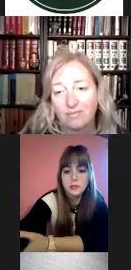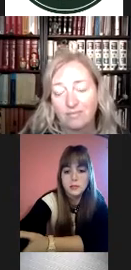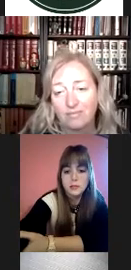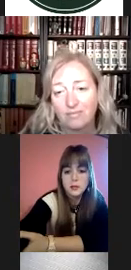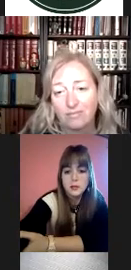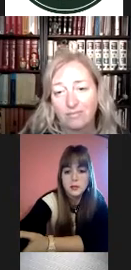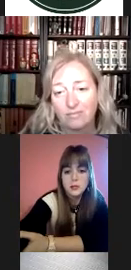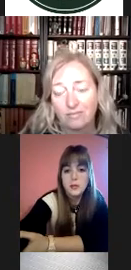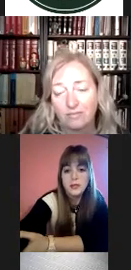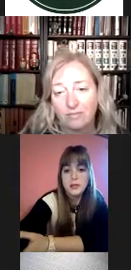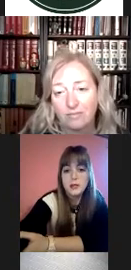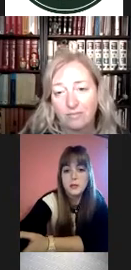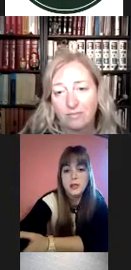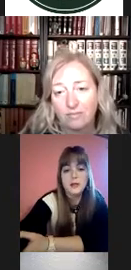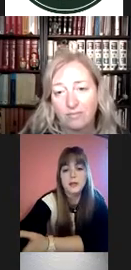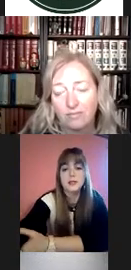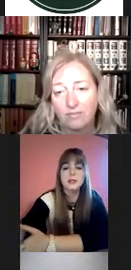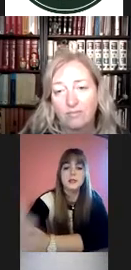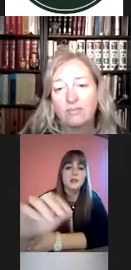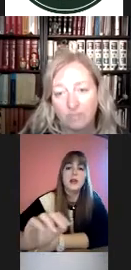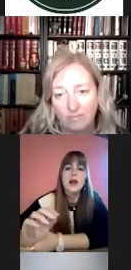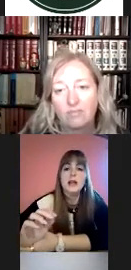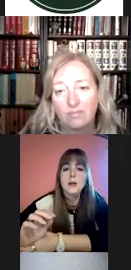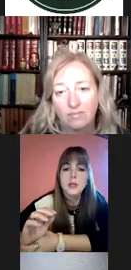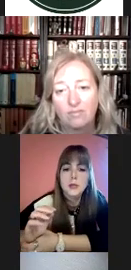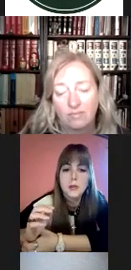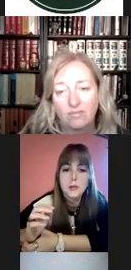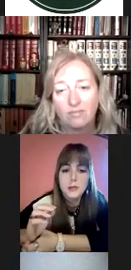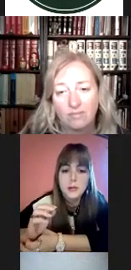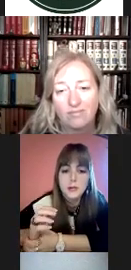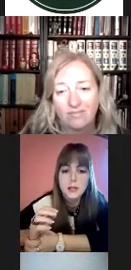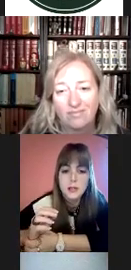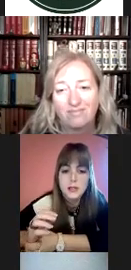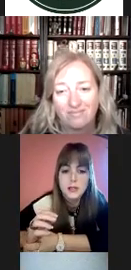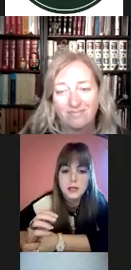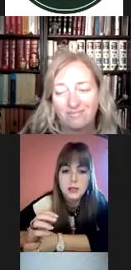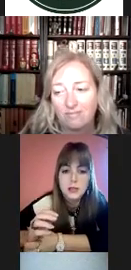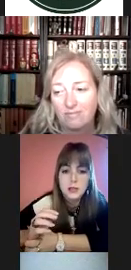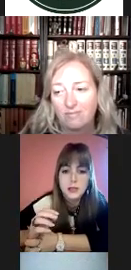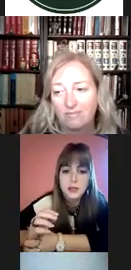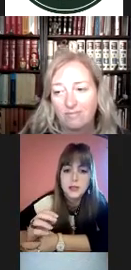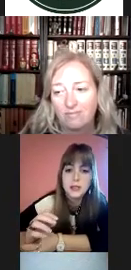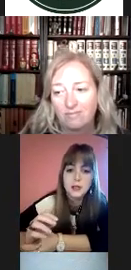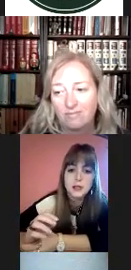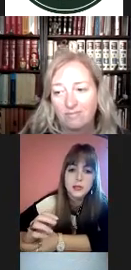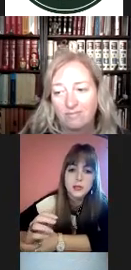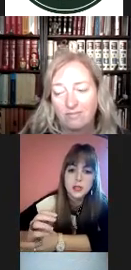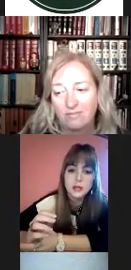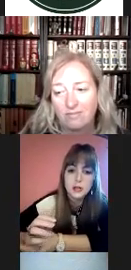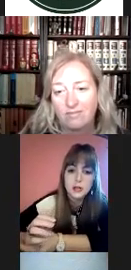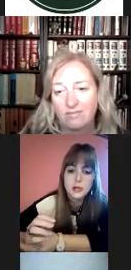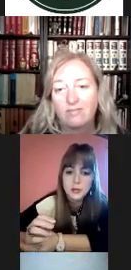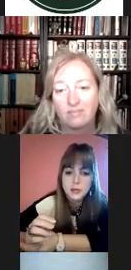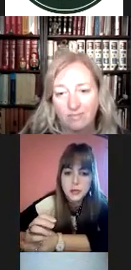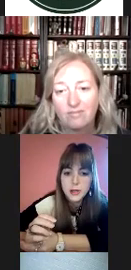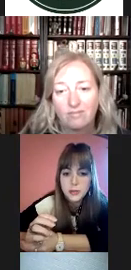las como especies de jaurías, ¿no? Que se hacen. Acá, discúlpame, me pregunta Adriana y Damaris en qué estado está el proyecto